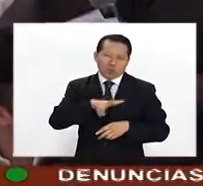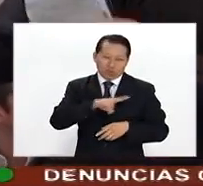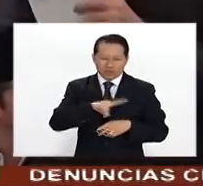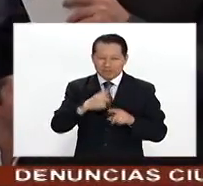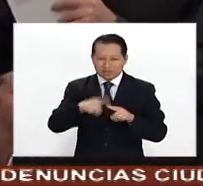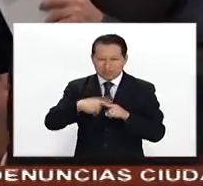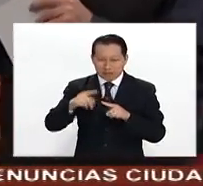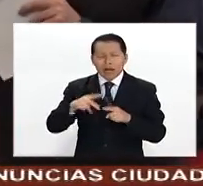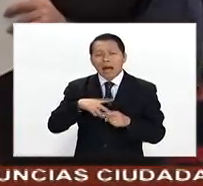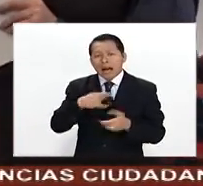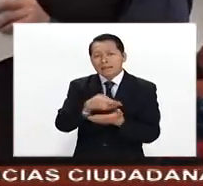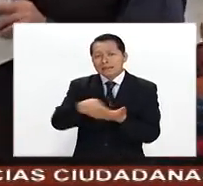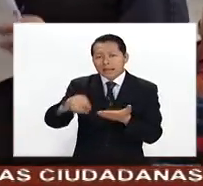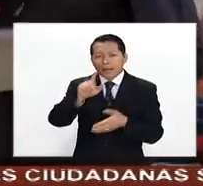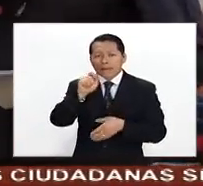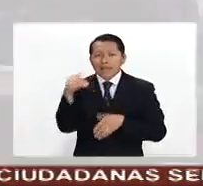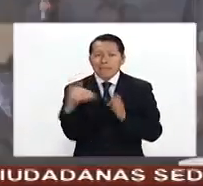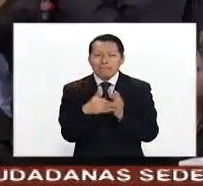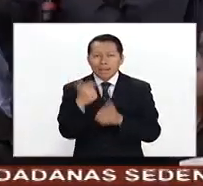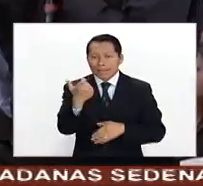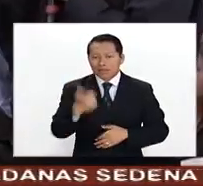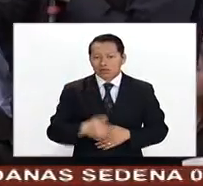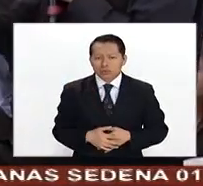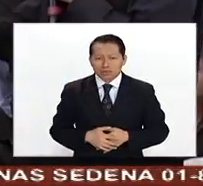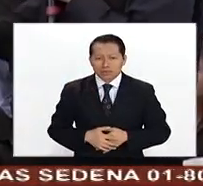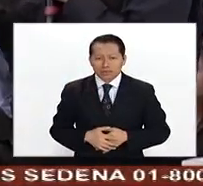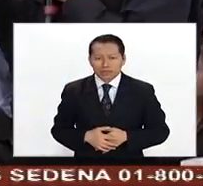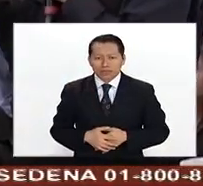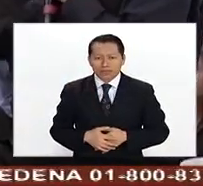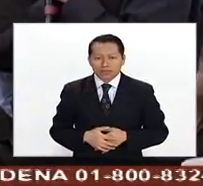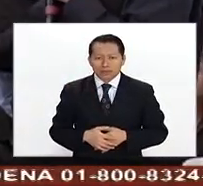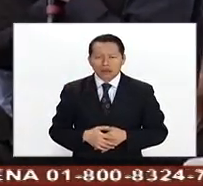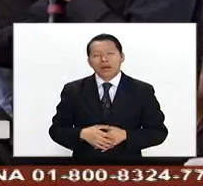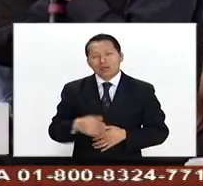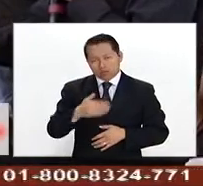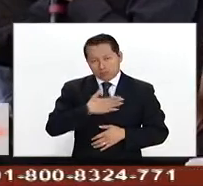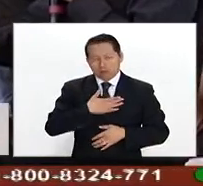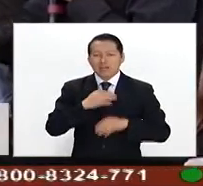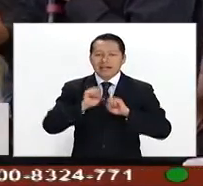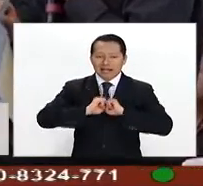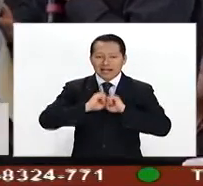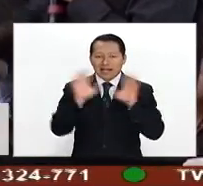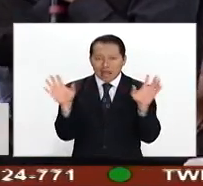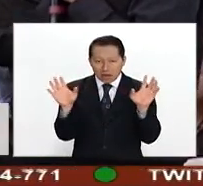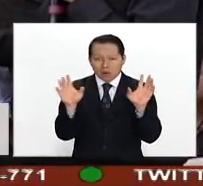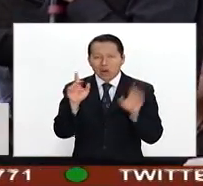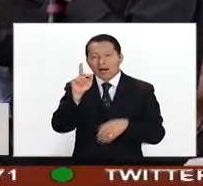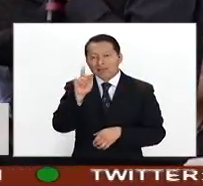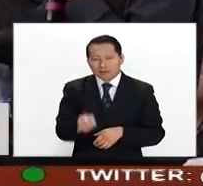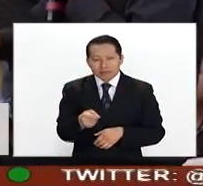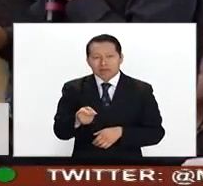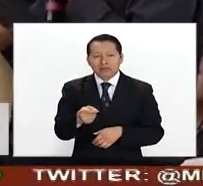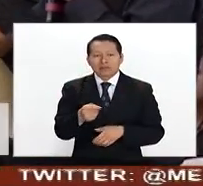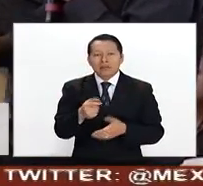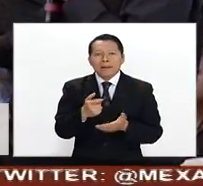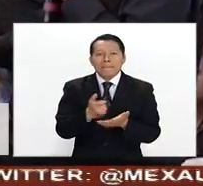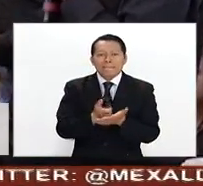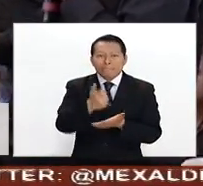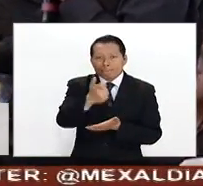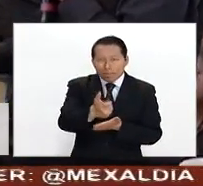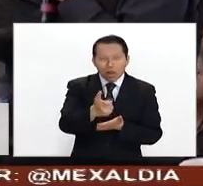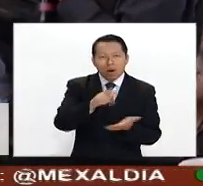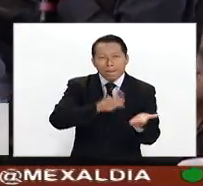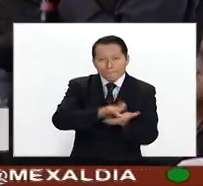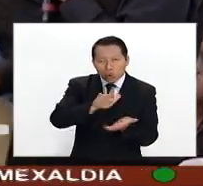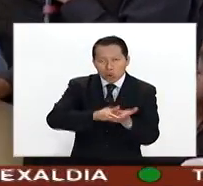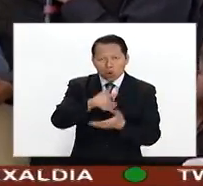etapa un cheque por 20 mil pesos. Esto me queda claro que no recupera y que no nos permite